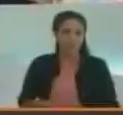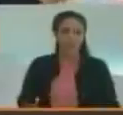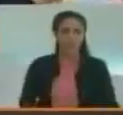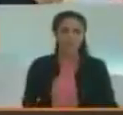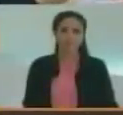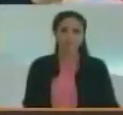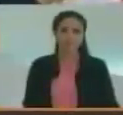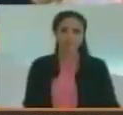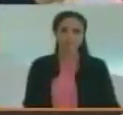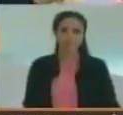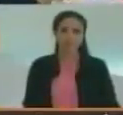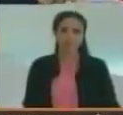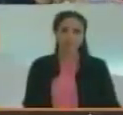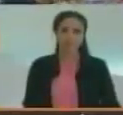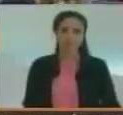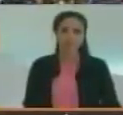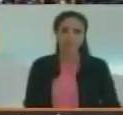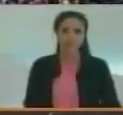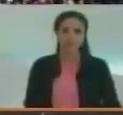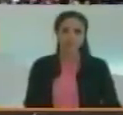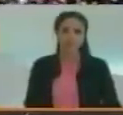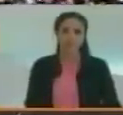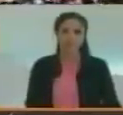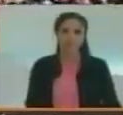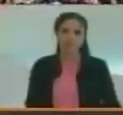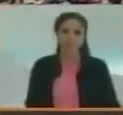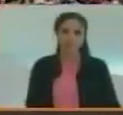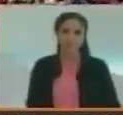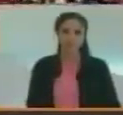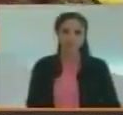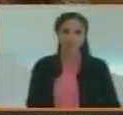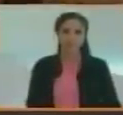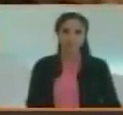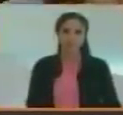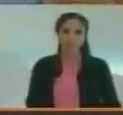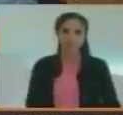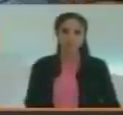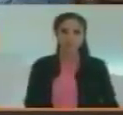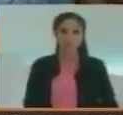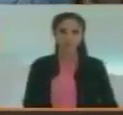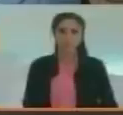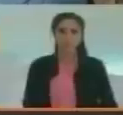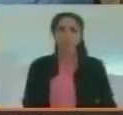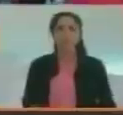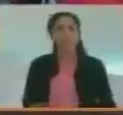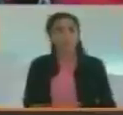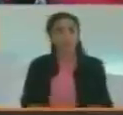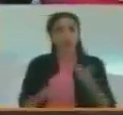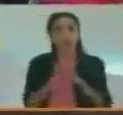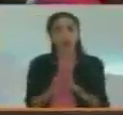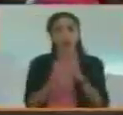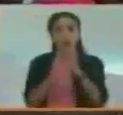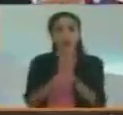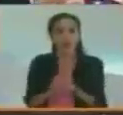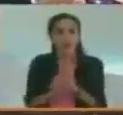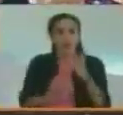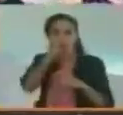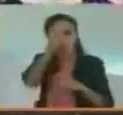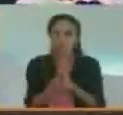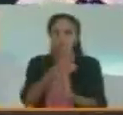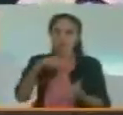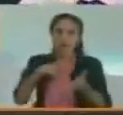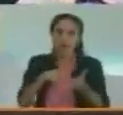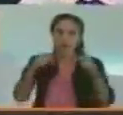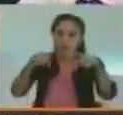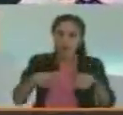Vengo a pedirte tu voto, Carabobo. Vengo a pedirte que el domingo 20 de mayo en Carabobo